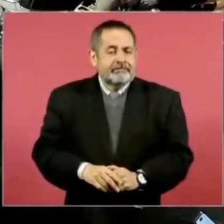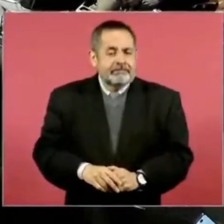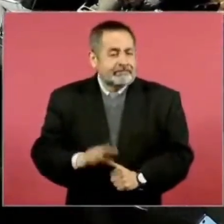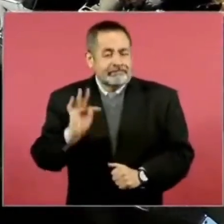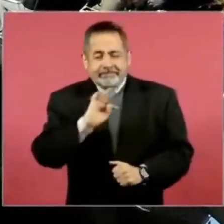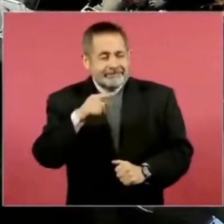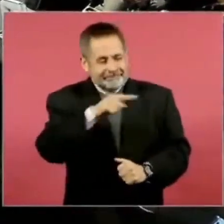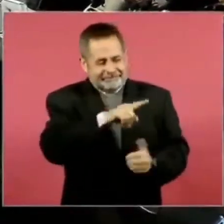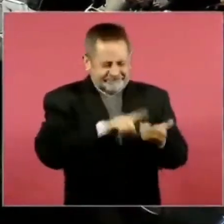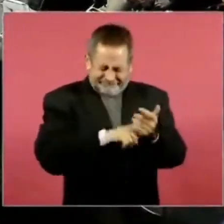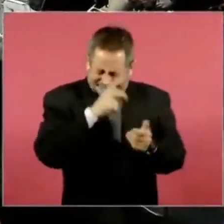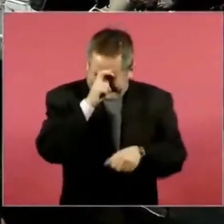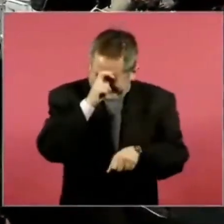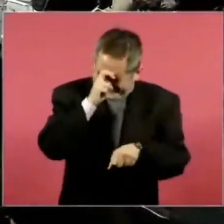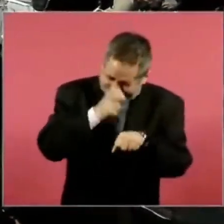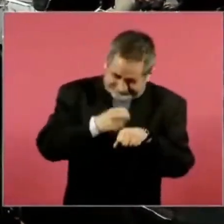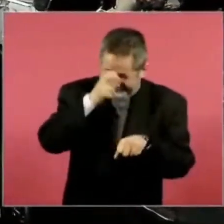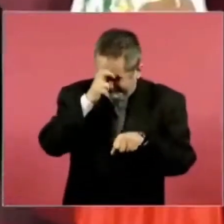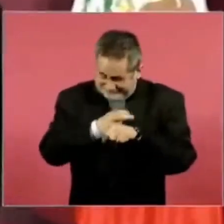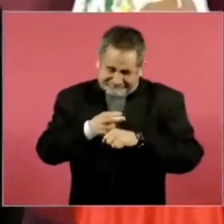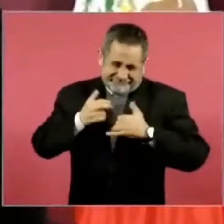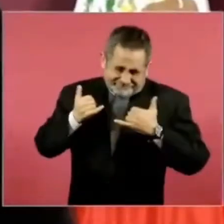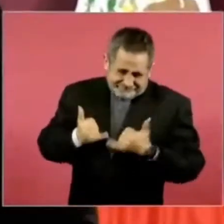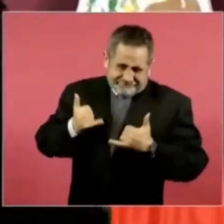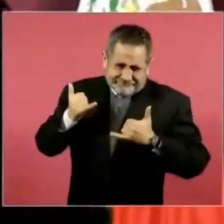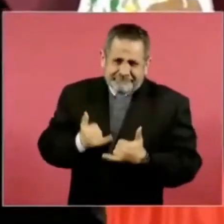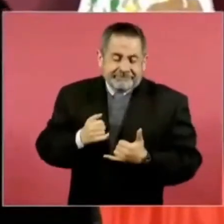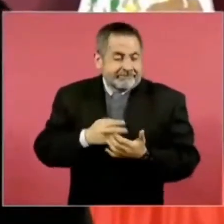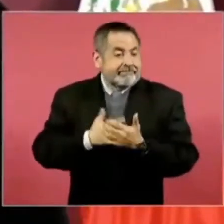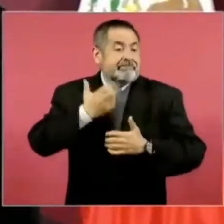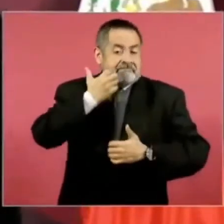tercos, muy necios, porque quieren